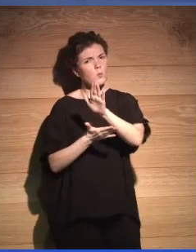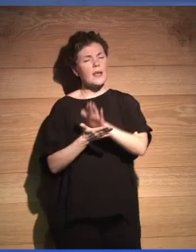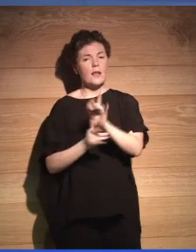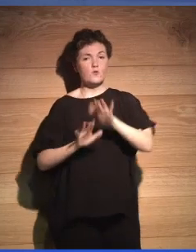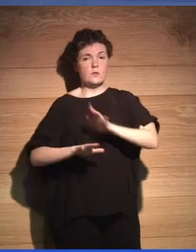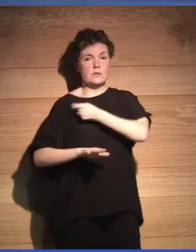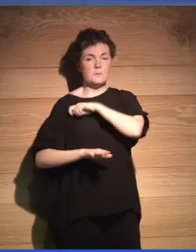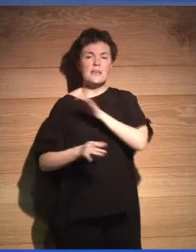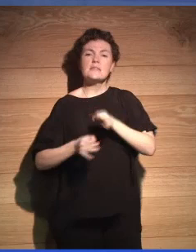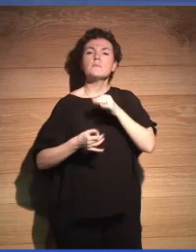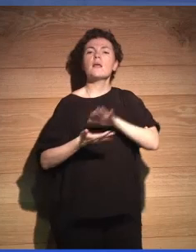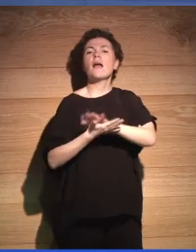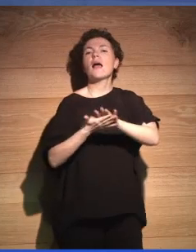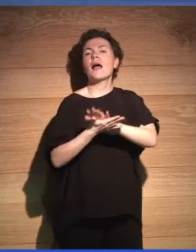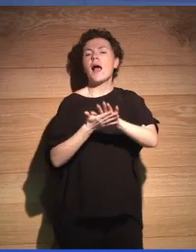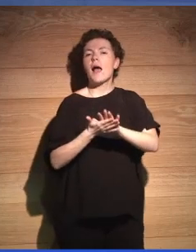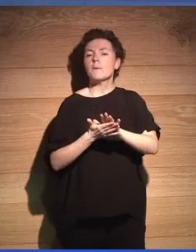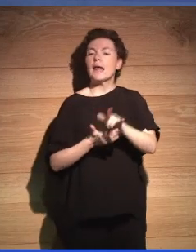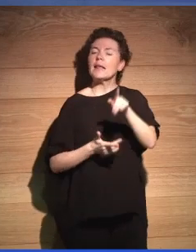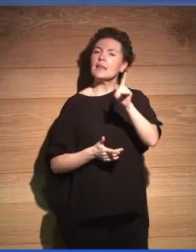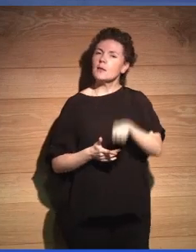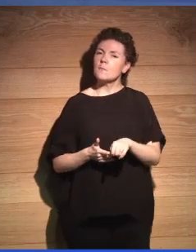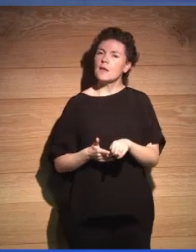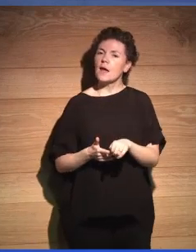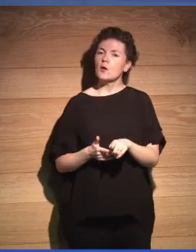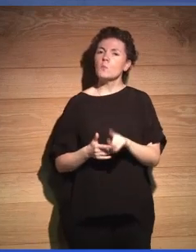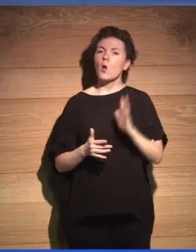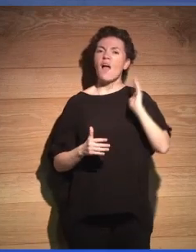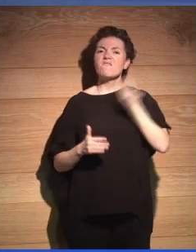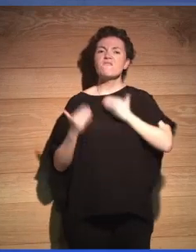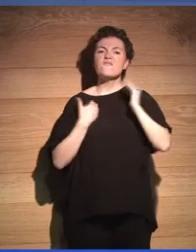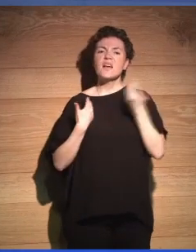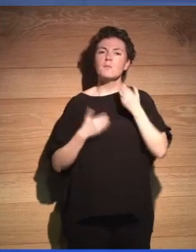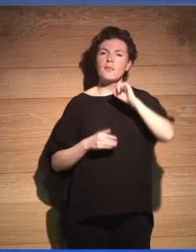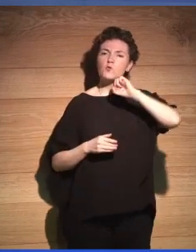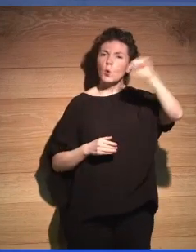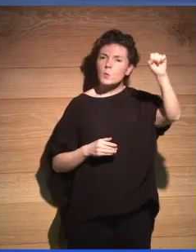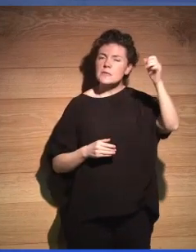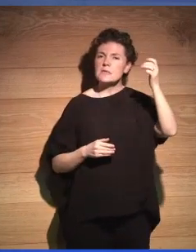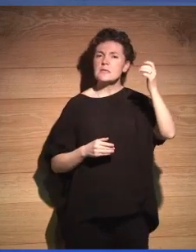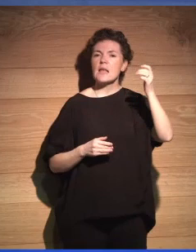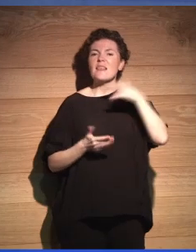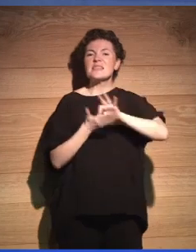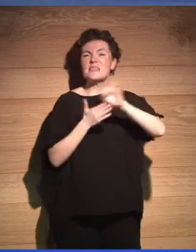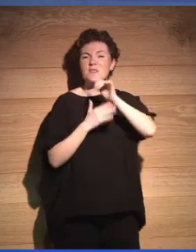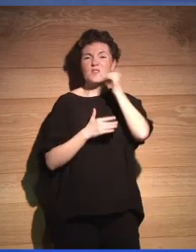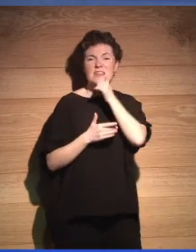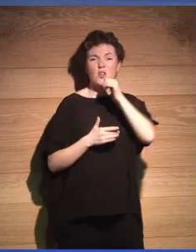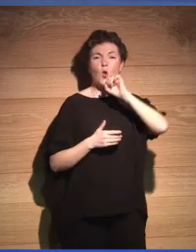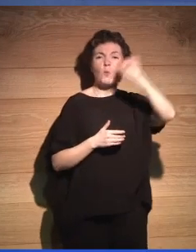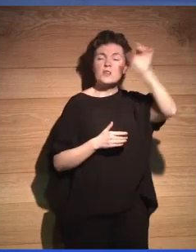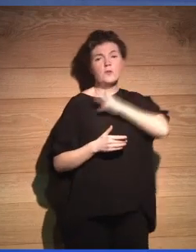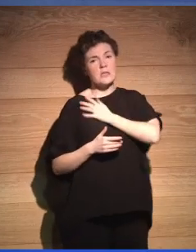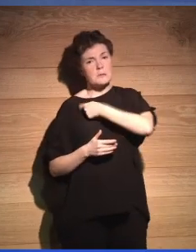su estancia, siempre hablaba de que ella también había sido una víctima de los comunistas, del servicio secreto comunista en